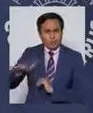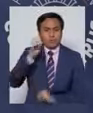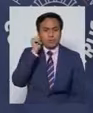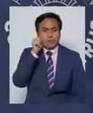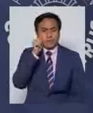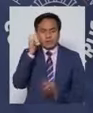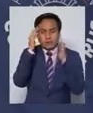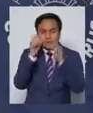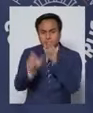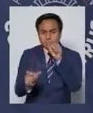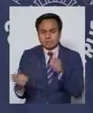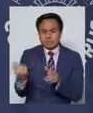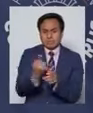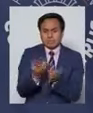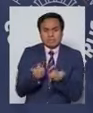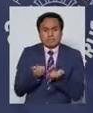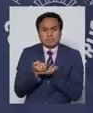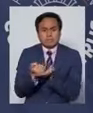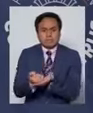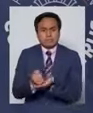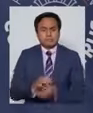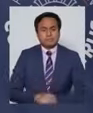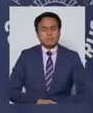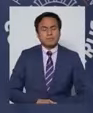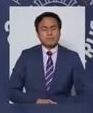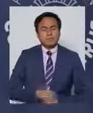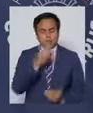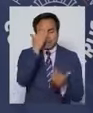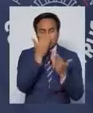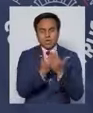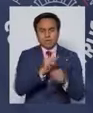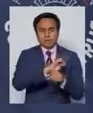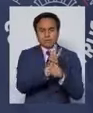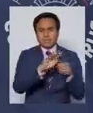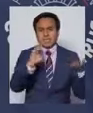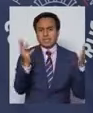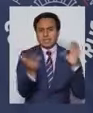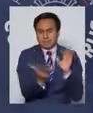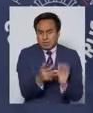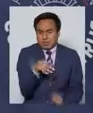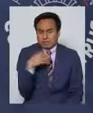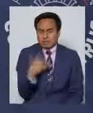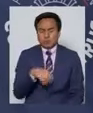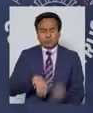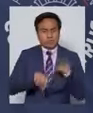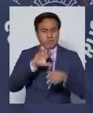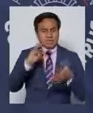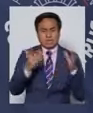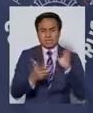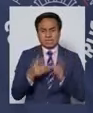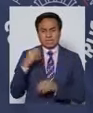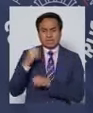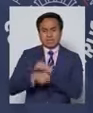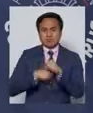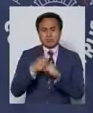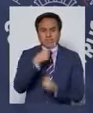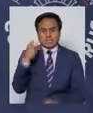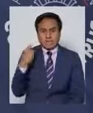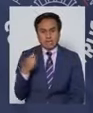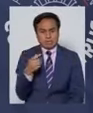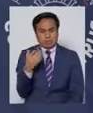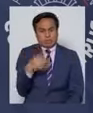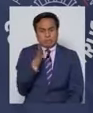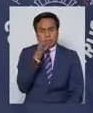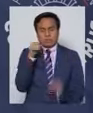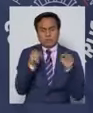para atender a aquellas personas que lo necesitan. Estamos frente a una pandemia, estamos frente a la pandemia más grande de los últimos 100 años. Es